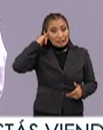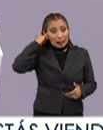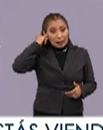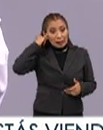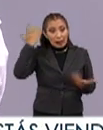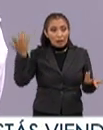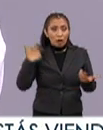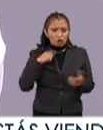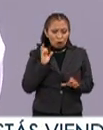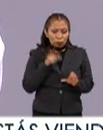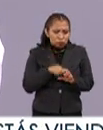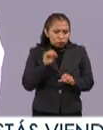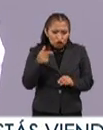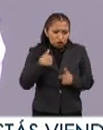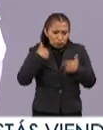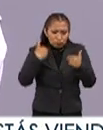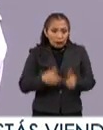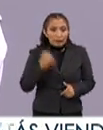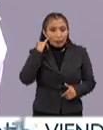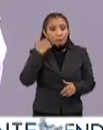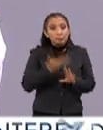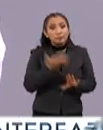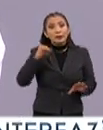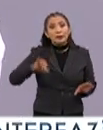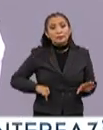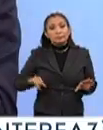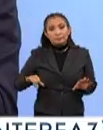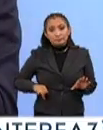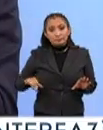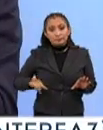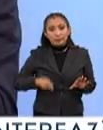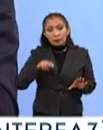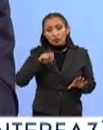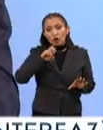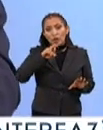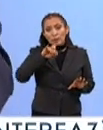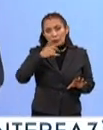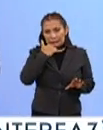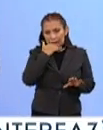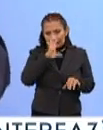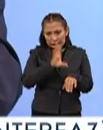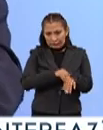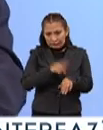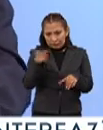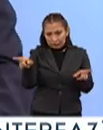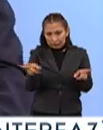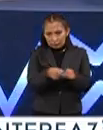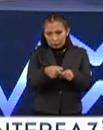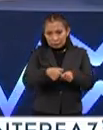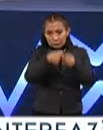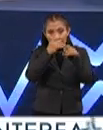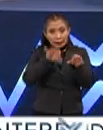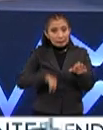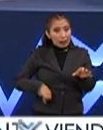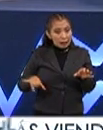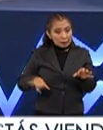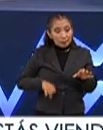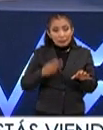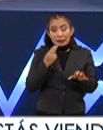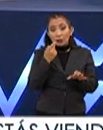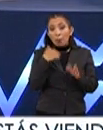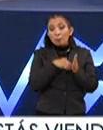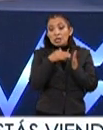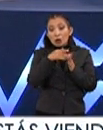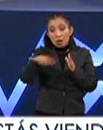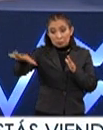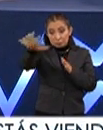¿no? Se autoadscriben como tales. Muy interesante este dato. Norberto, permítame hacer una breve pausa. Muy interesante este dato, 25